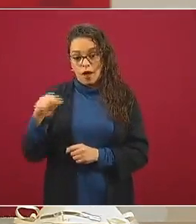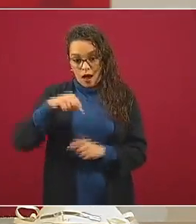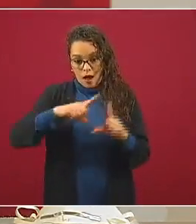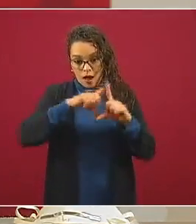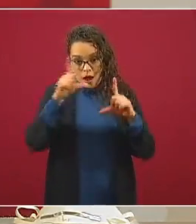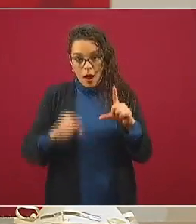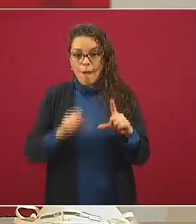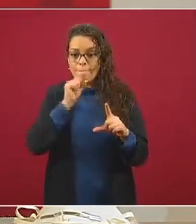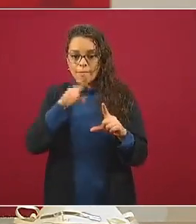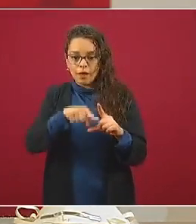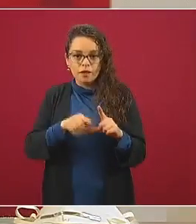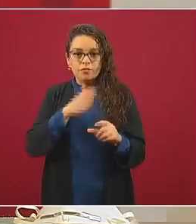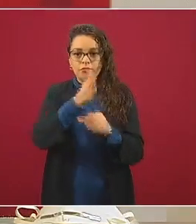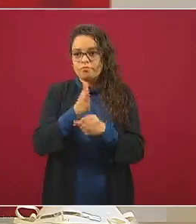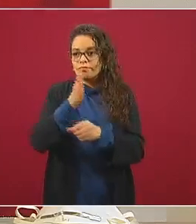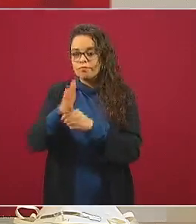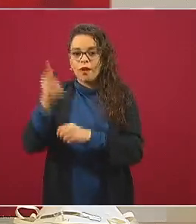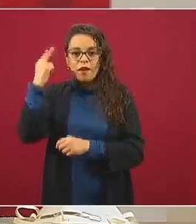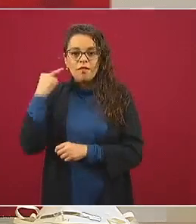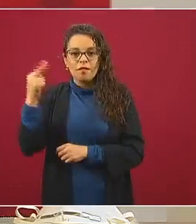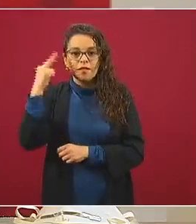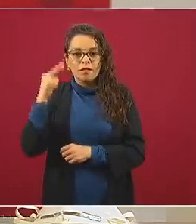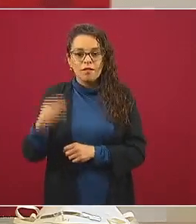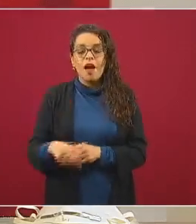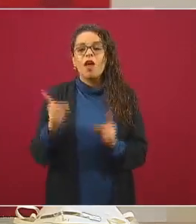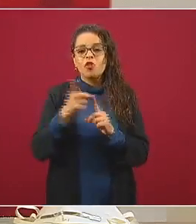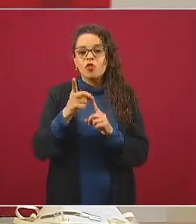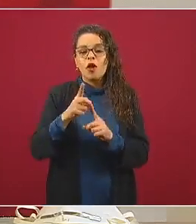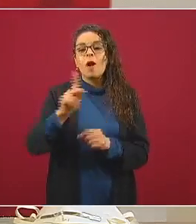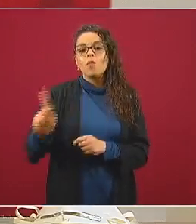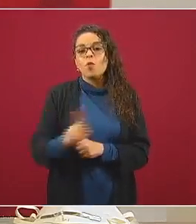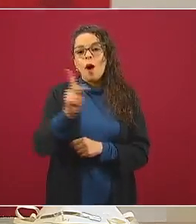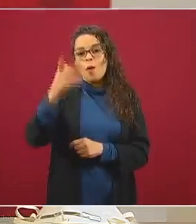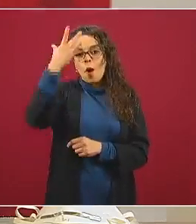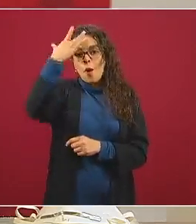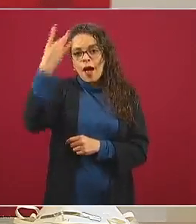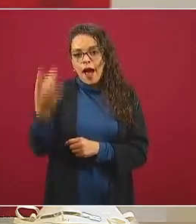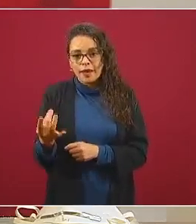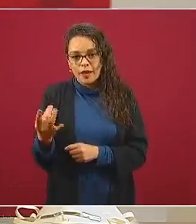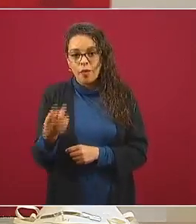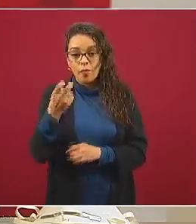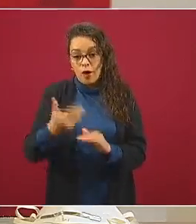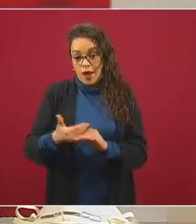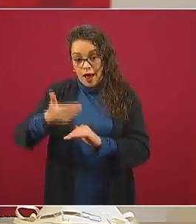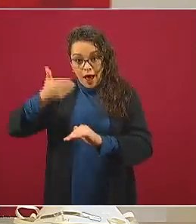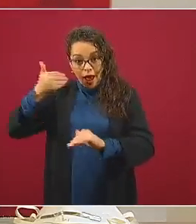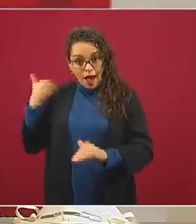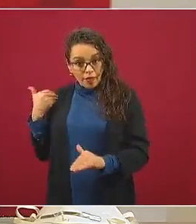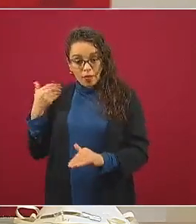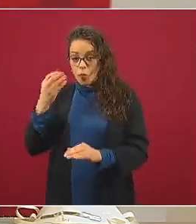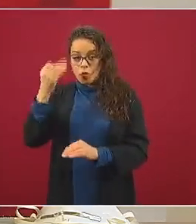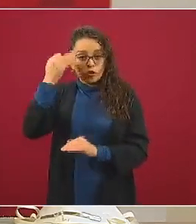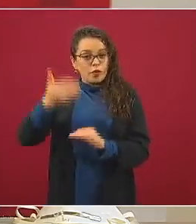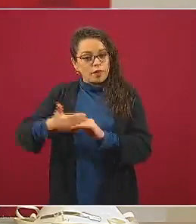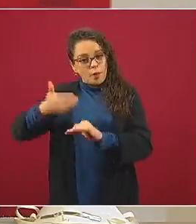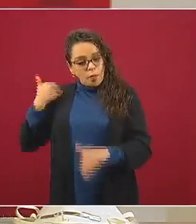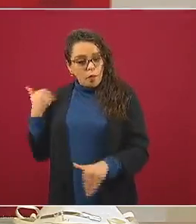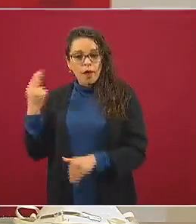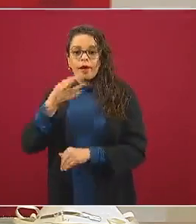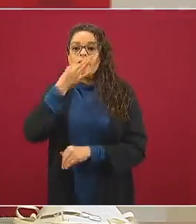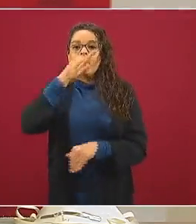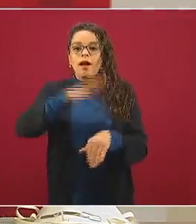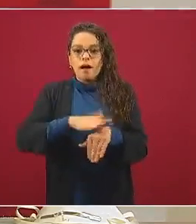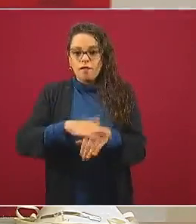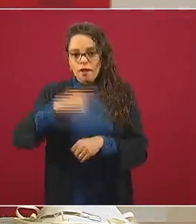a los pueblos mágicos. Entonces se da a conocer con mucha antelación para que puedan negociar con